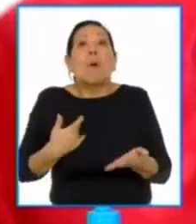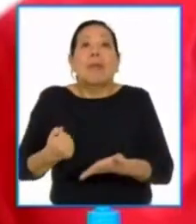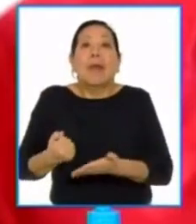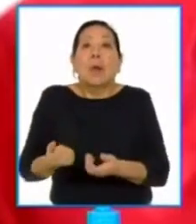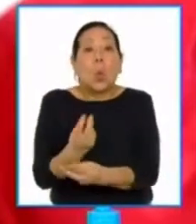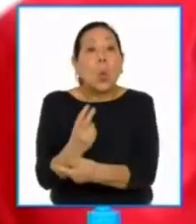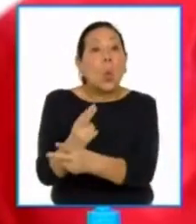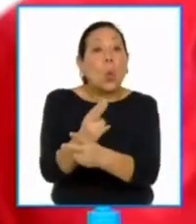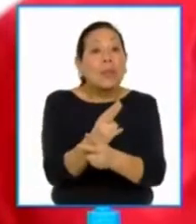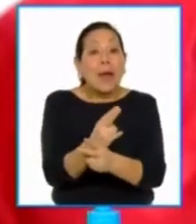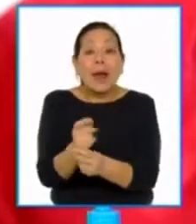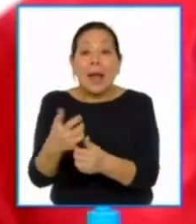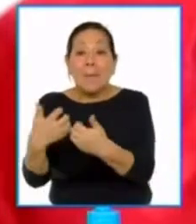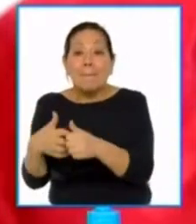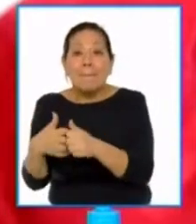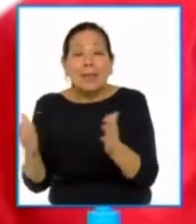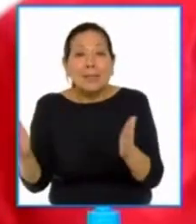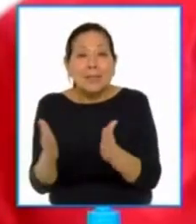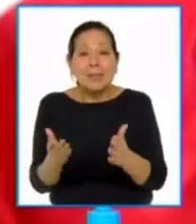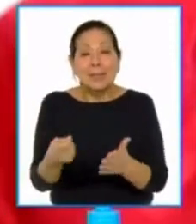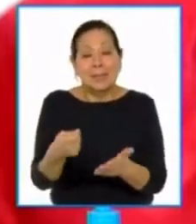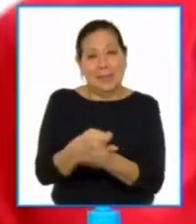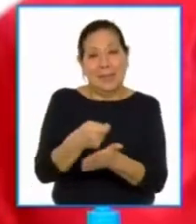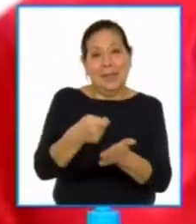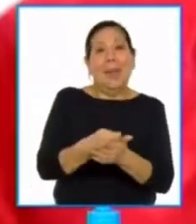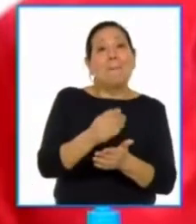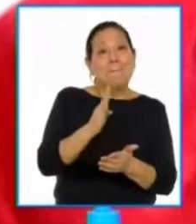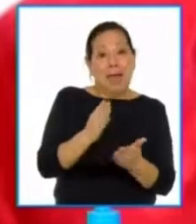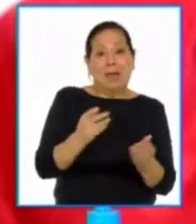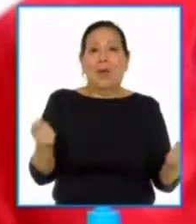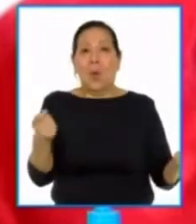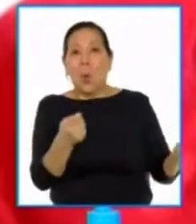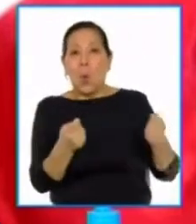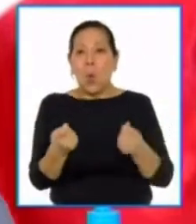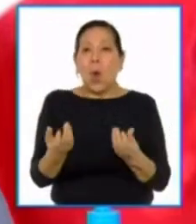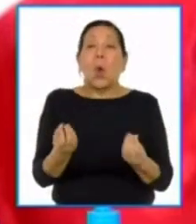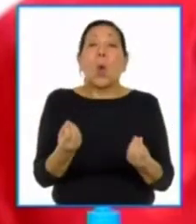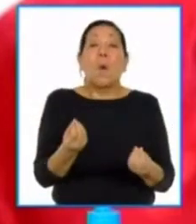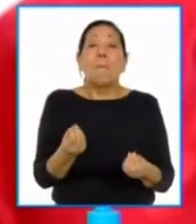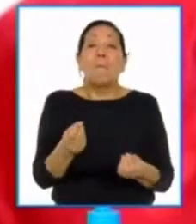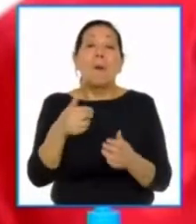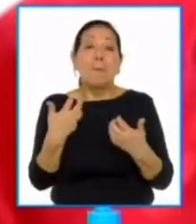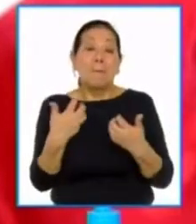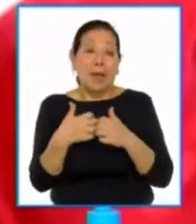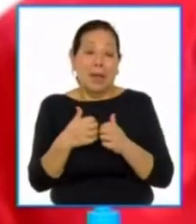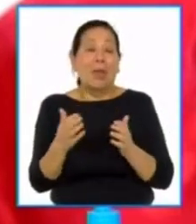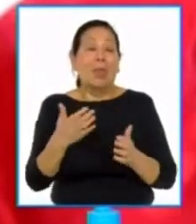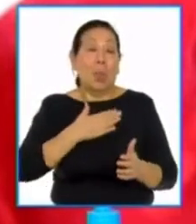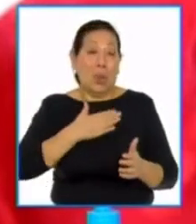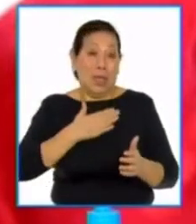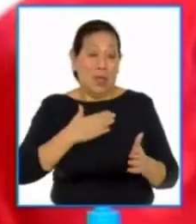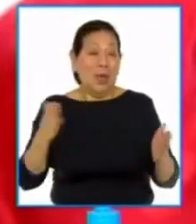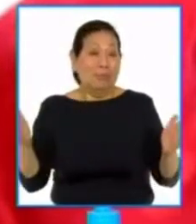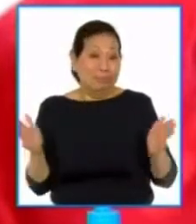en salvaguarda de los depositantes y en salvaguarda de los